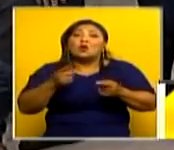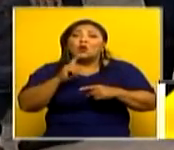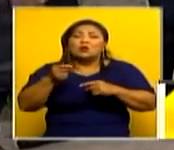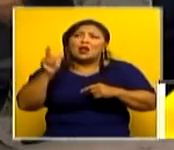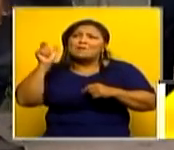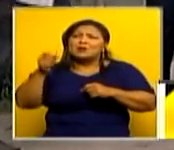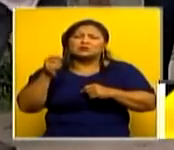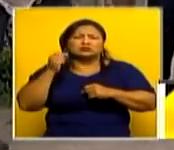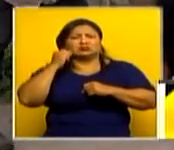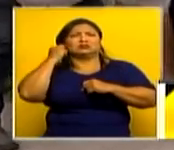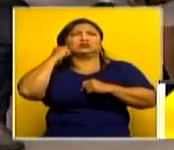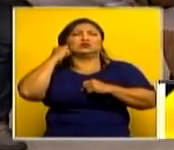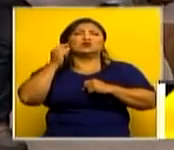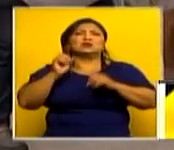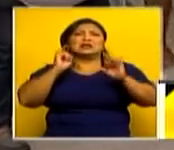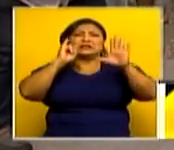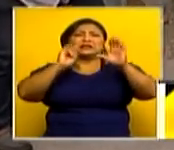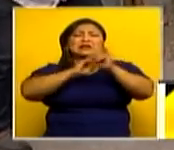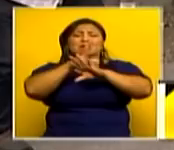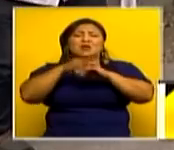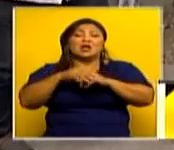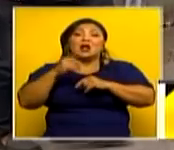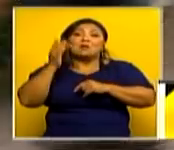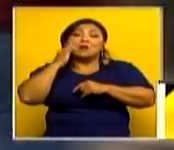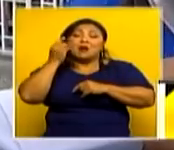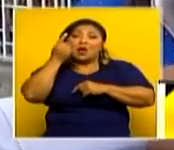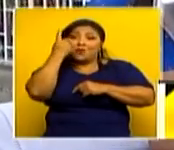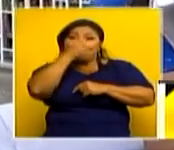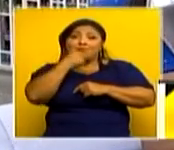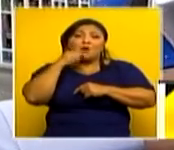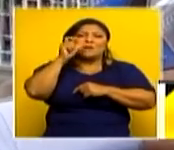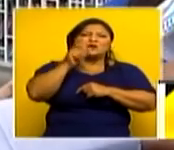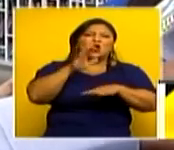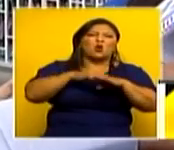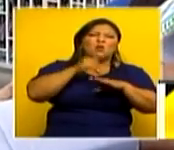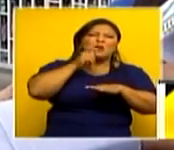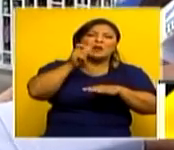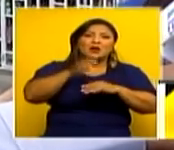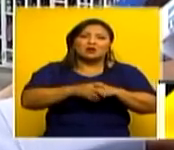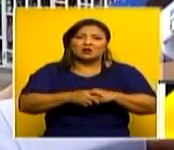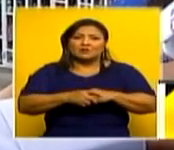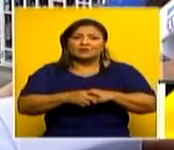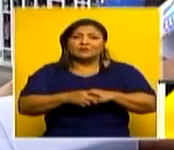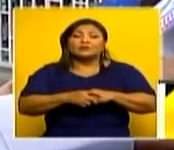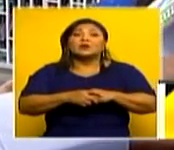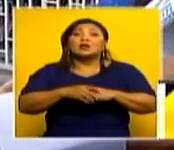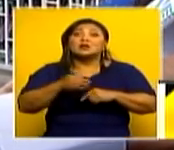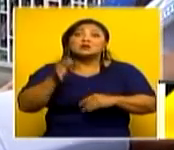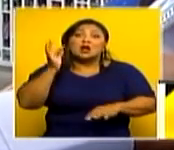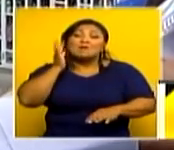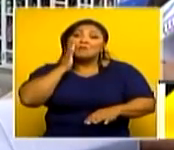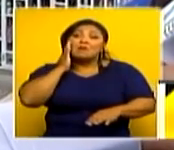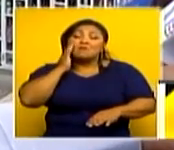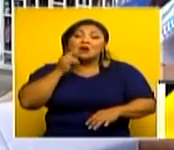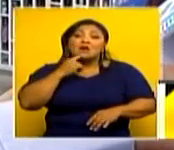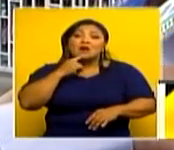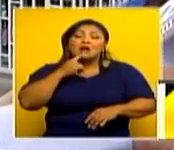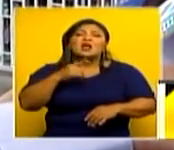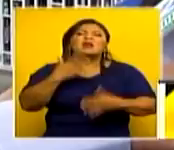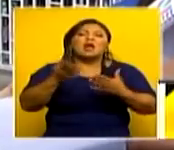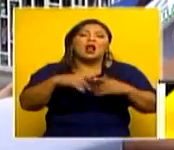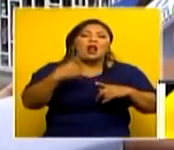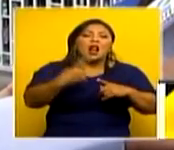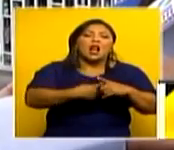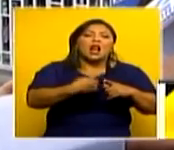Ella habría visto el rostro de quienes mataron a su hijo. Estaba la madre presente, la señora, este lugar lo alquila para